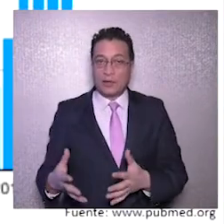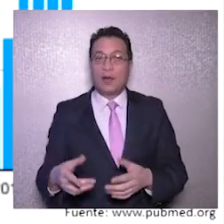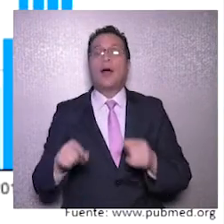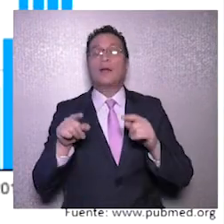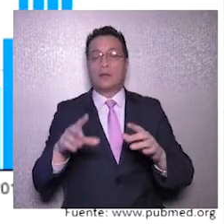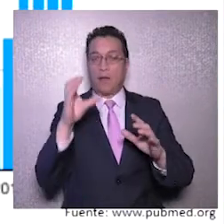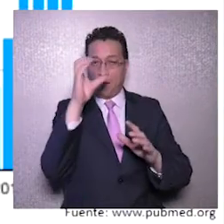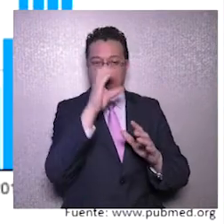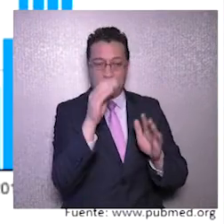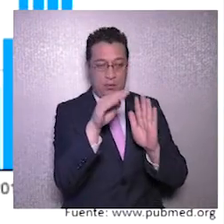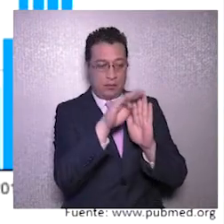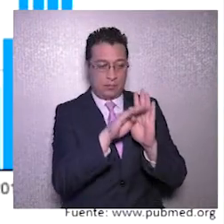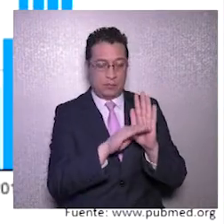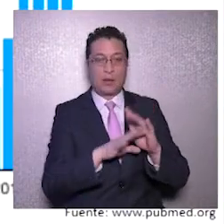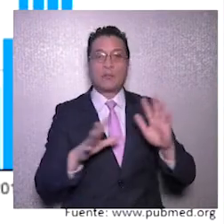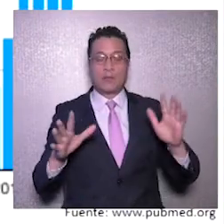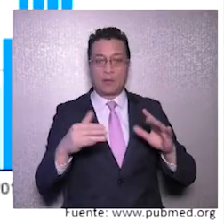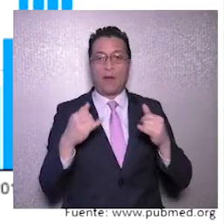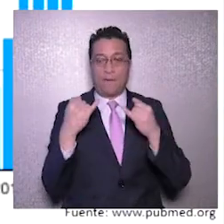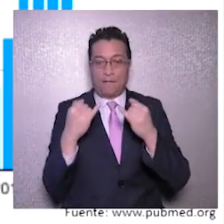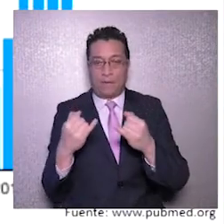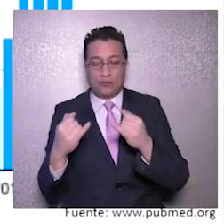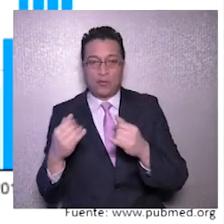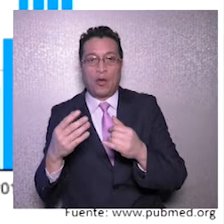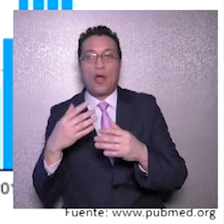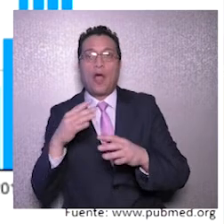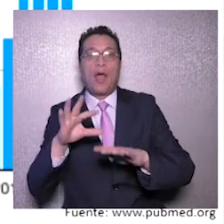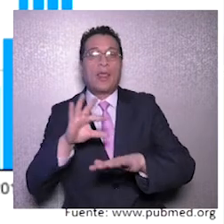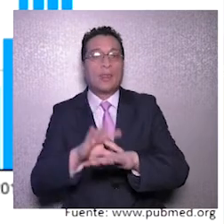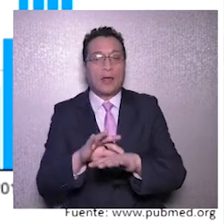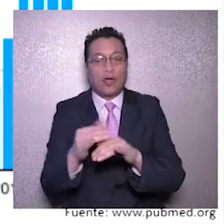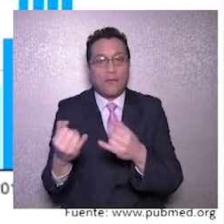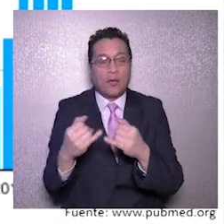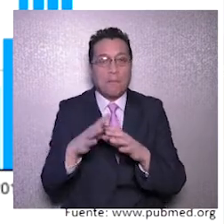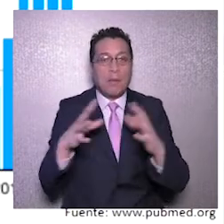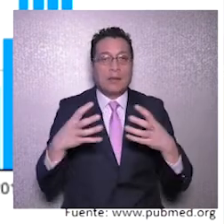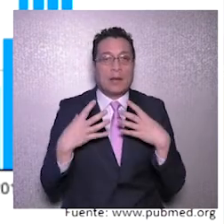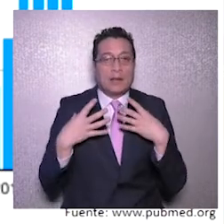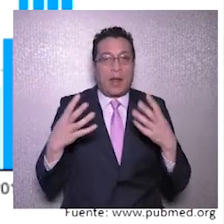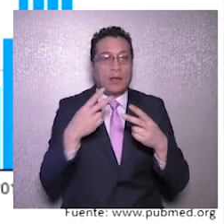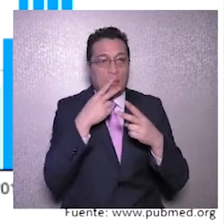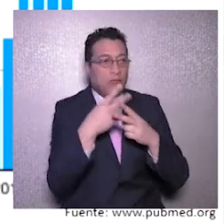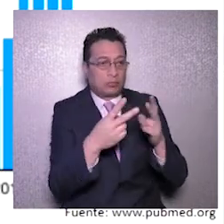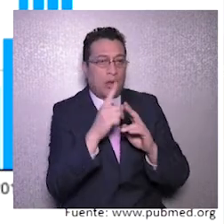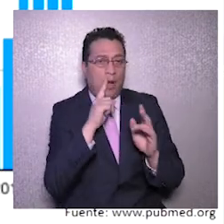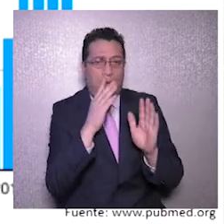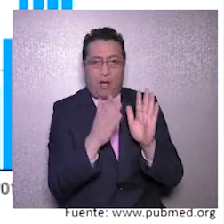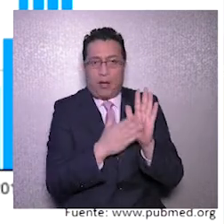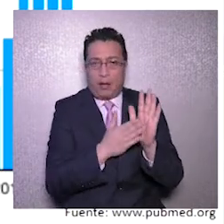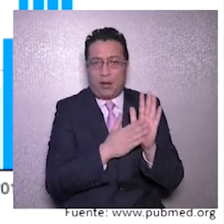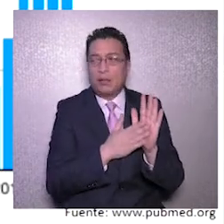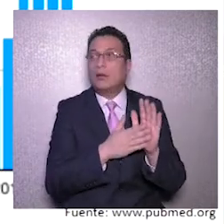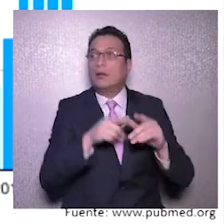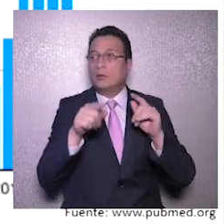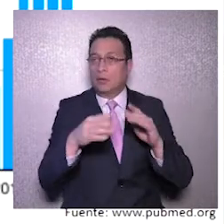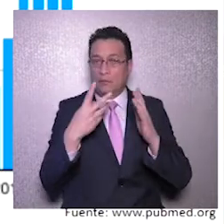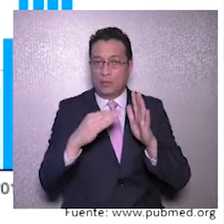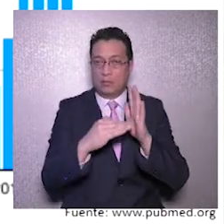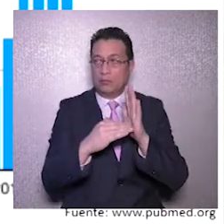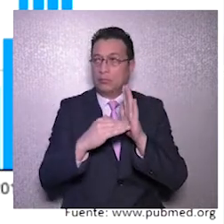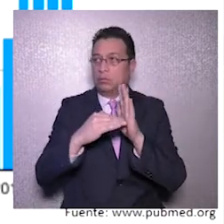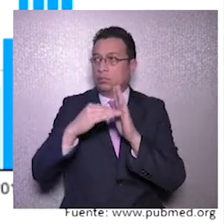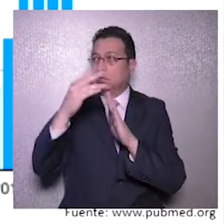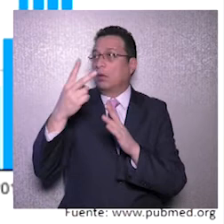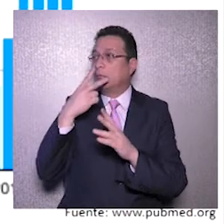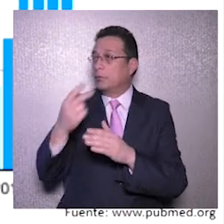búsqueda rápida en PubMed, la base de datos biomédica más grande de publicaciones que existe, y vemos cómo ha ido aumentando exponencialmente